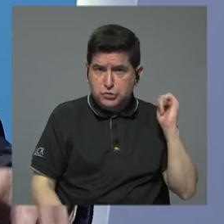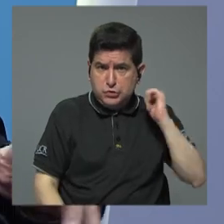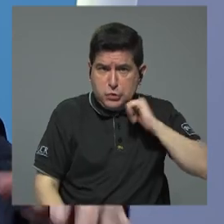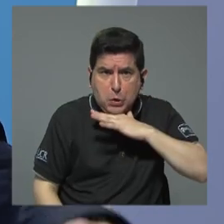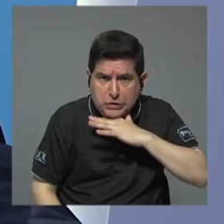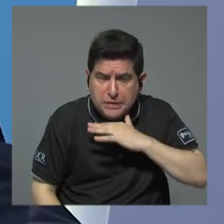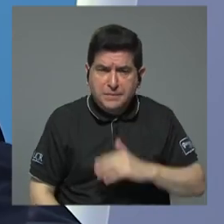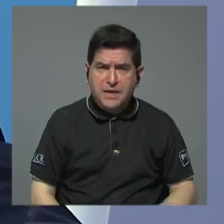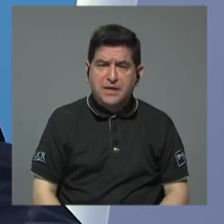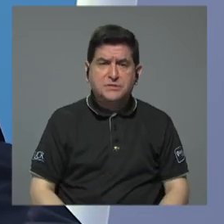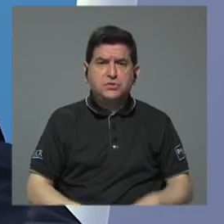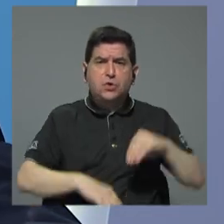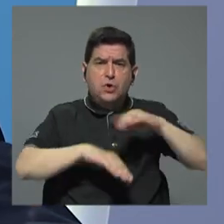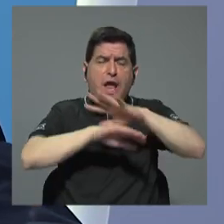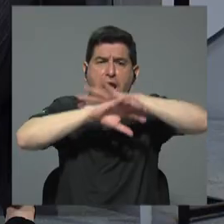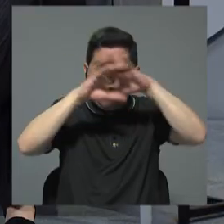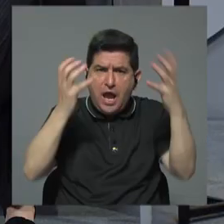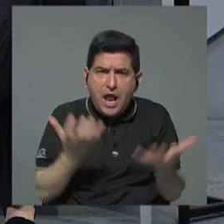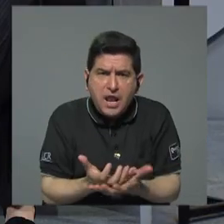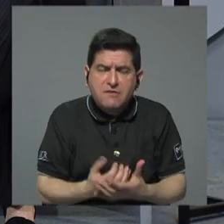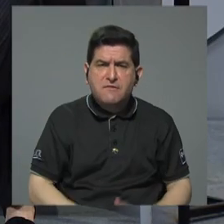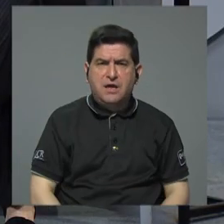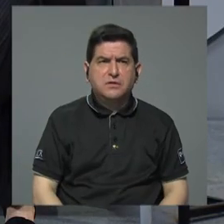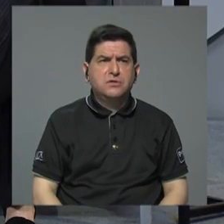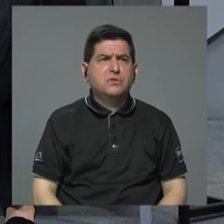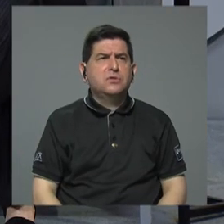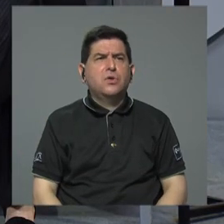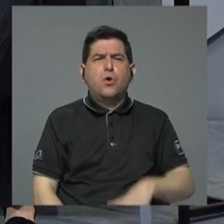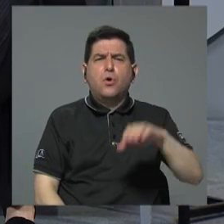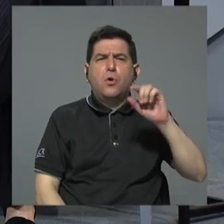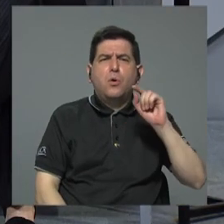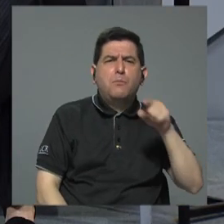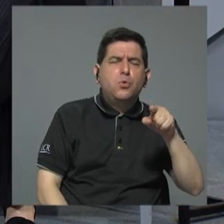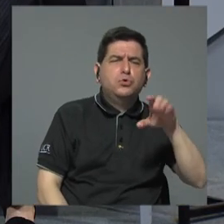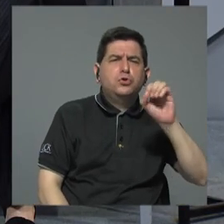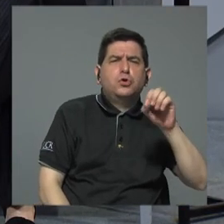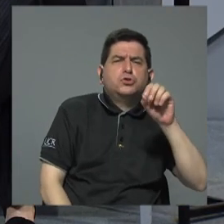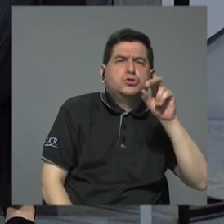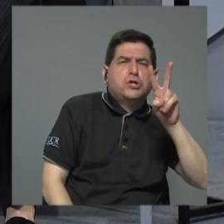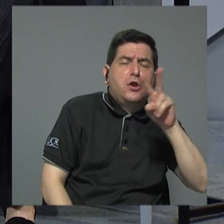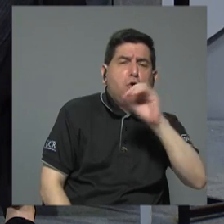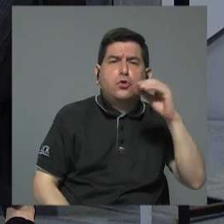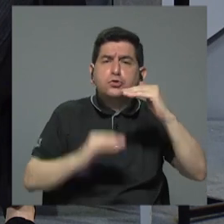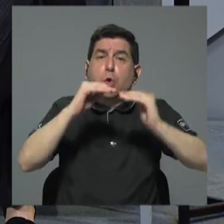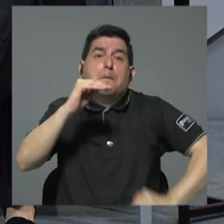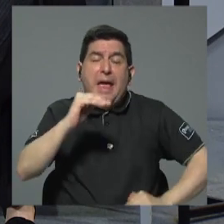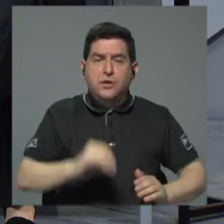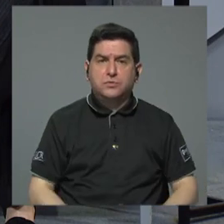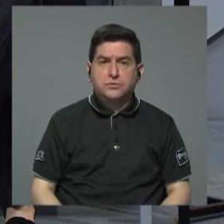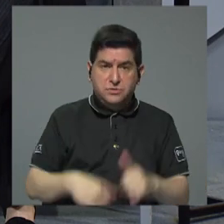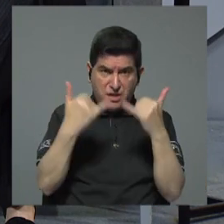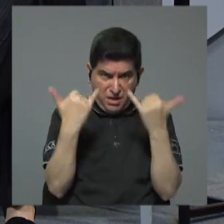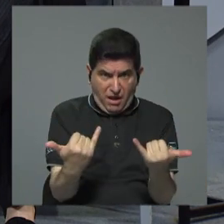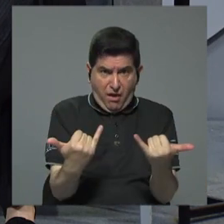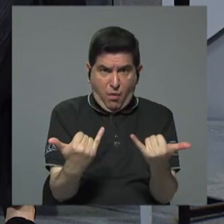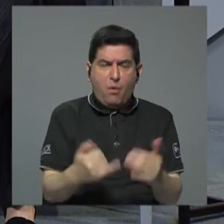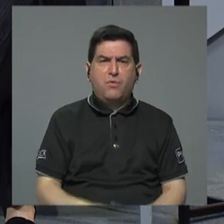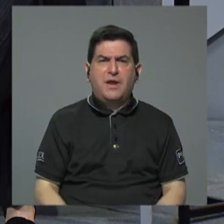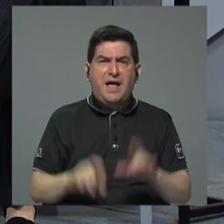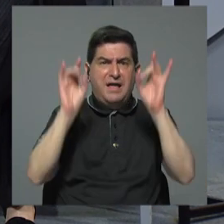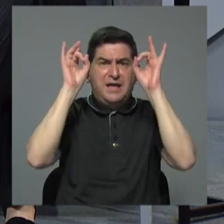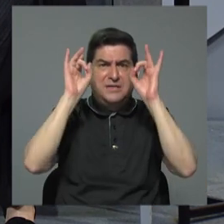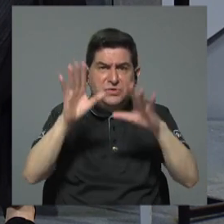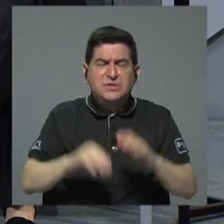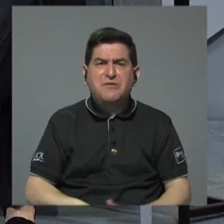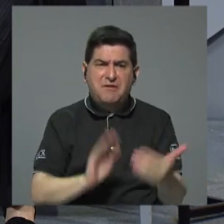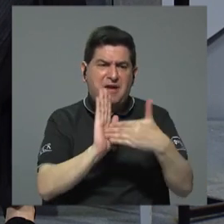contaminación en el efecto global, será como el 0.02, si no menos, y en este momento además es un pecado